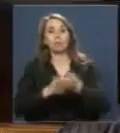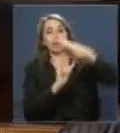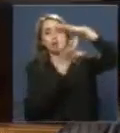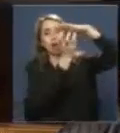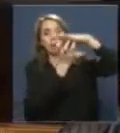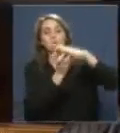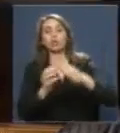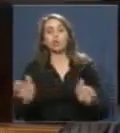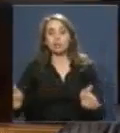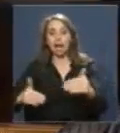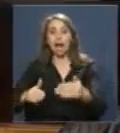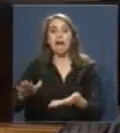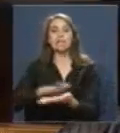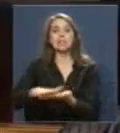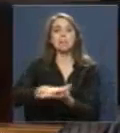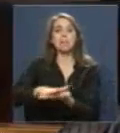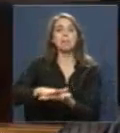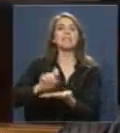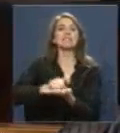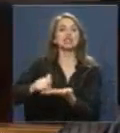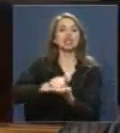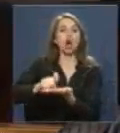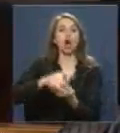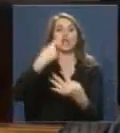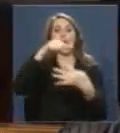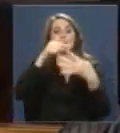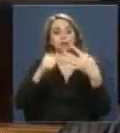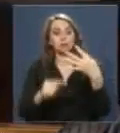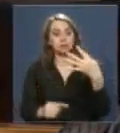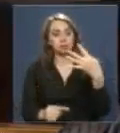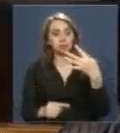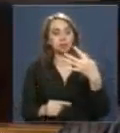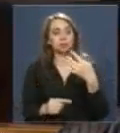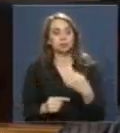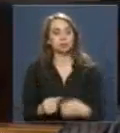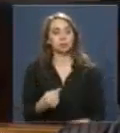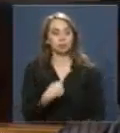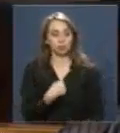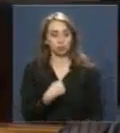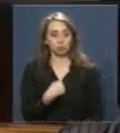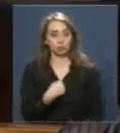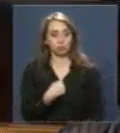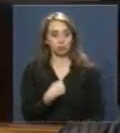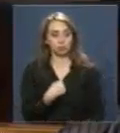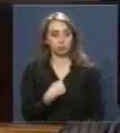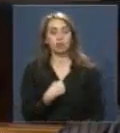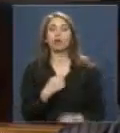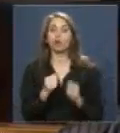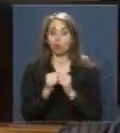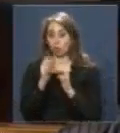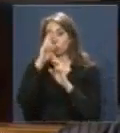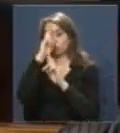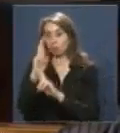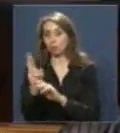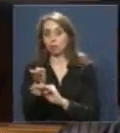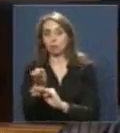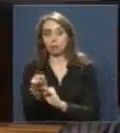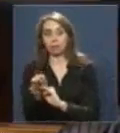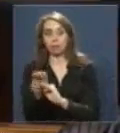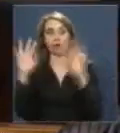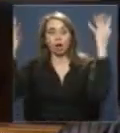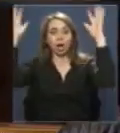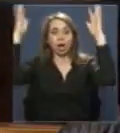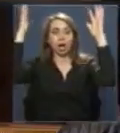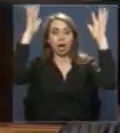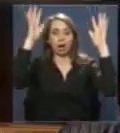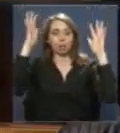impresoras, etcétera, etcétera, etcétera. Yo, respetuosamente pido una ovación y un